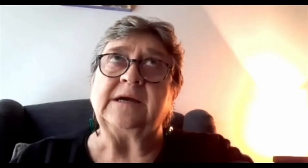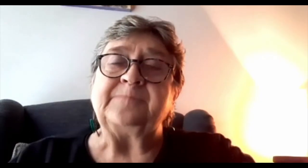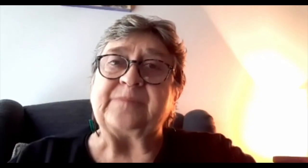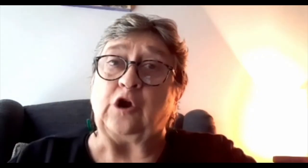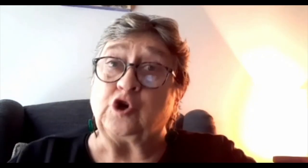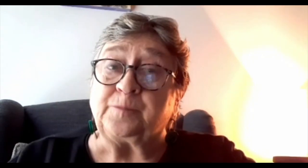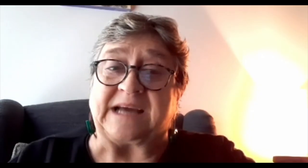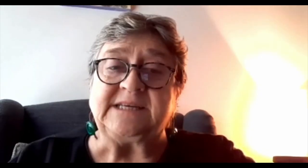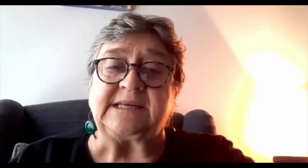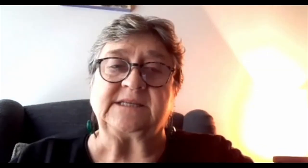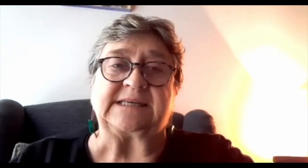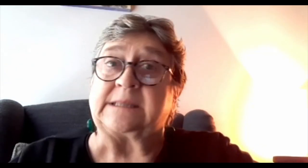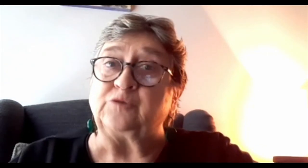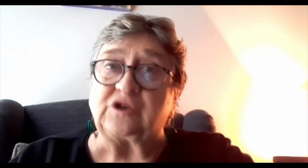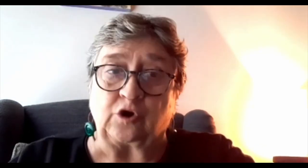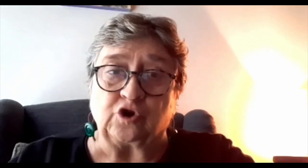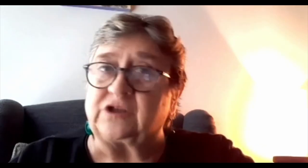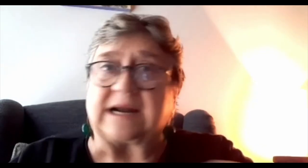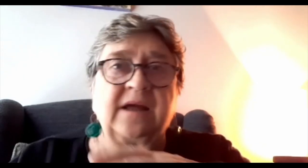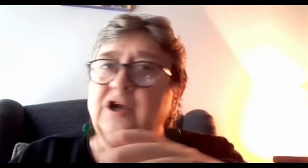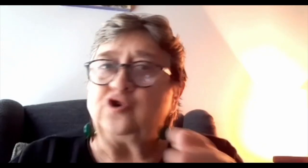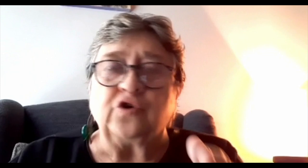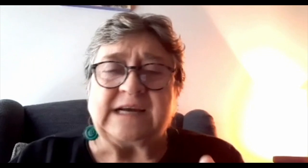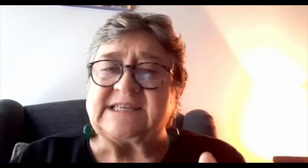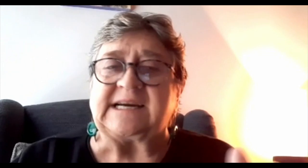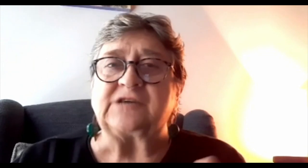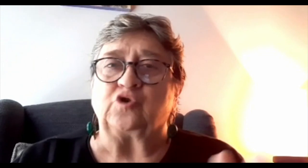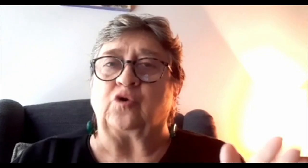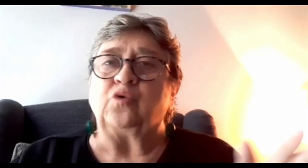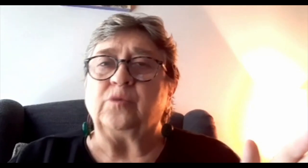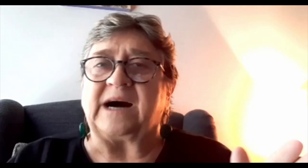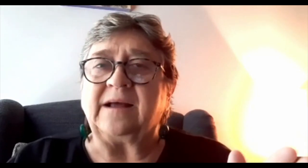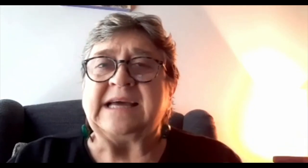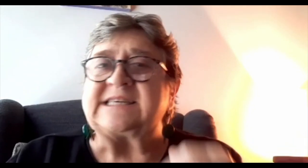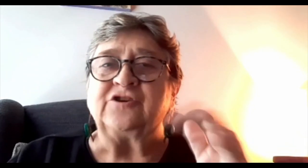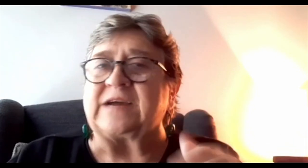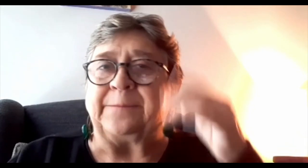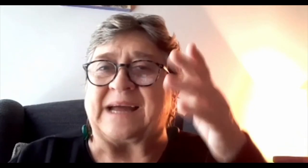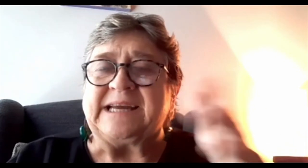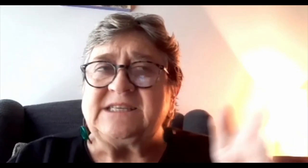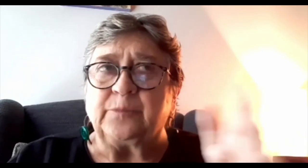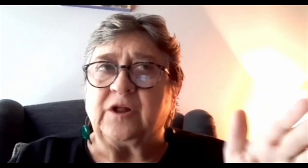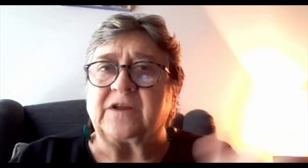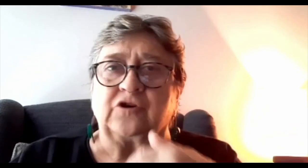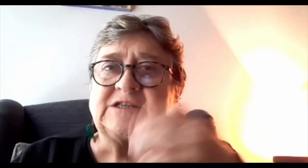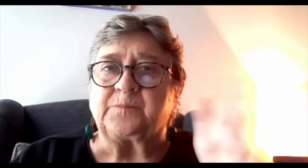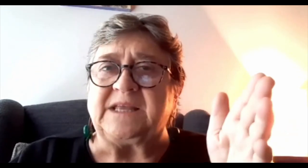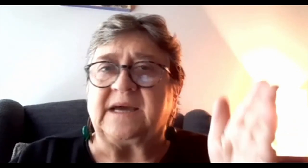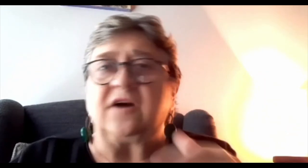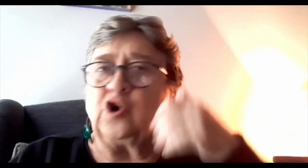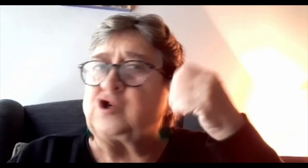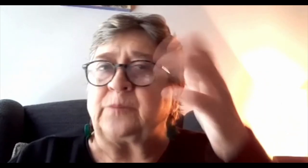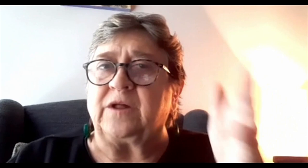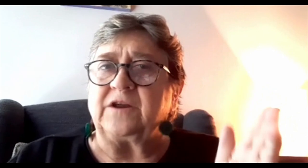hacer los países que estamos en contra, no de que se haga eso con Cuba, sino de que mañana se puede hacer con